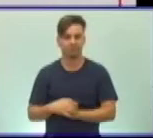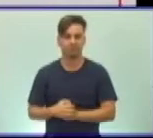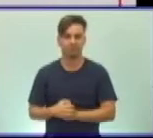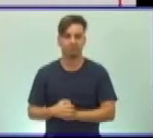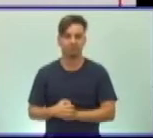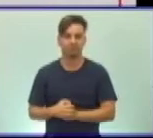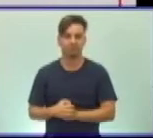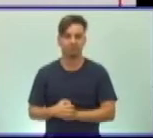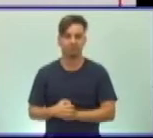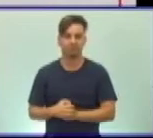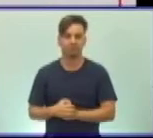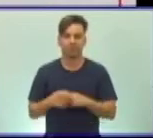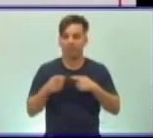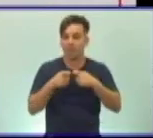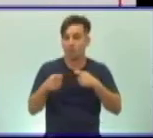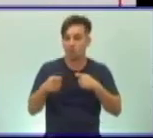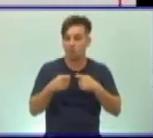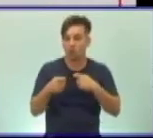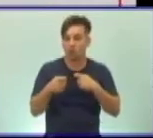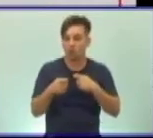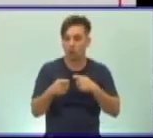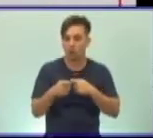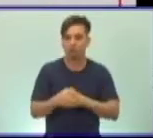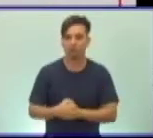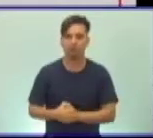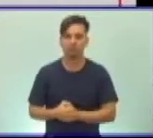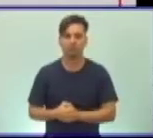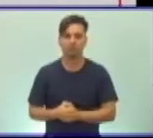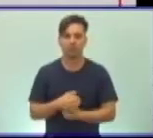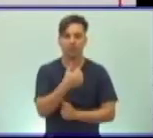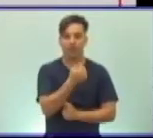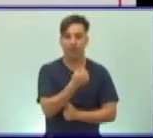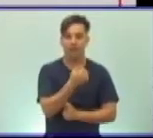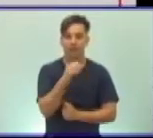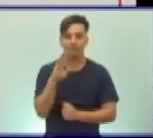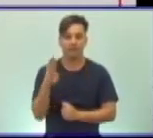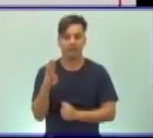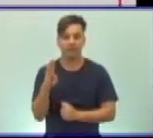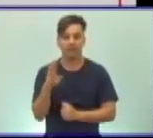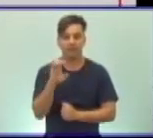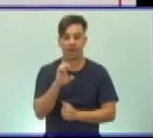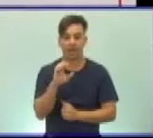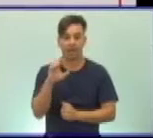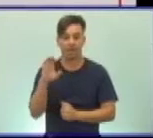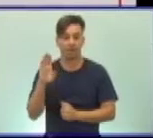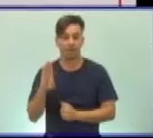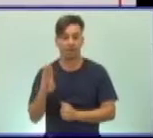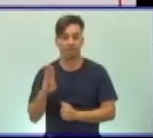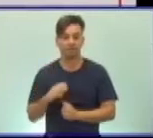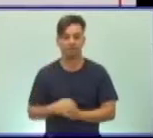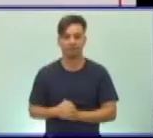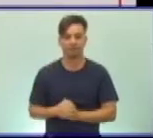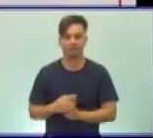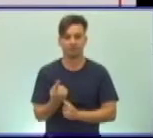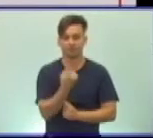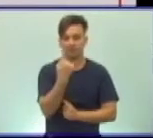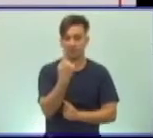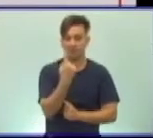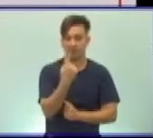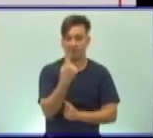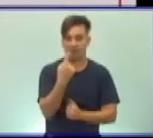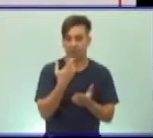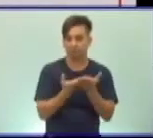nos dan las longitudes del segmento AB y EB. Como primer inciso, nos piden demostrar que